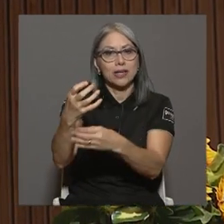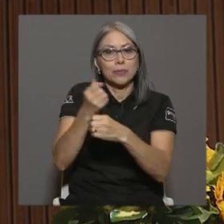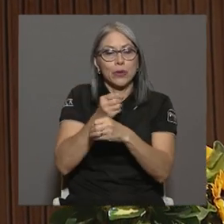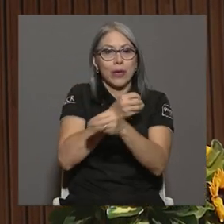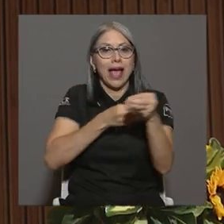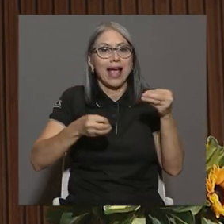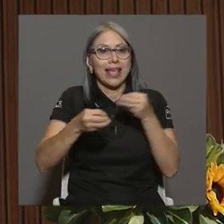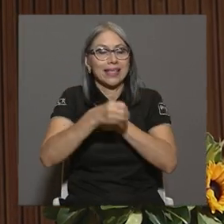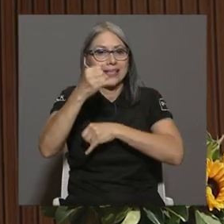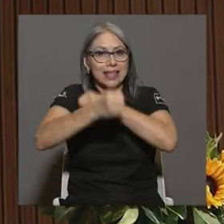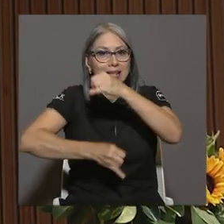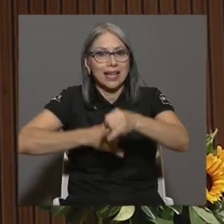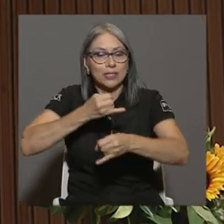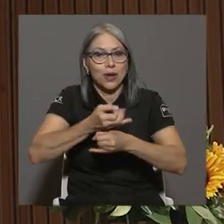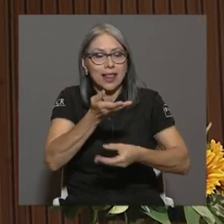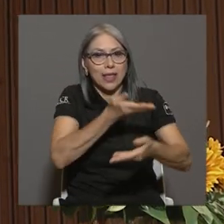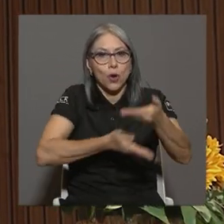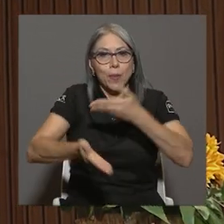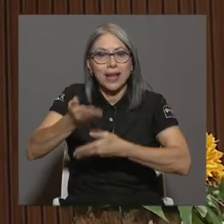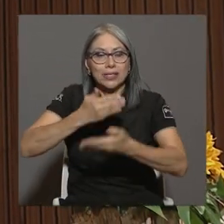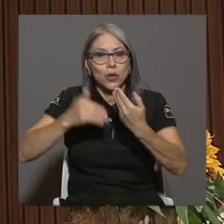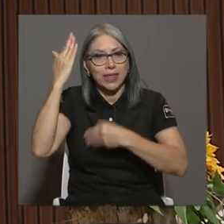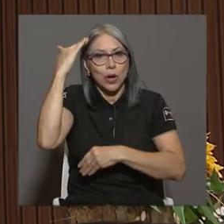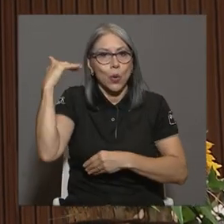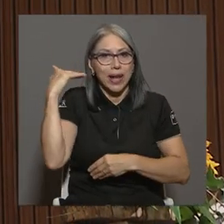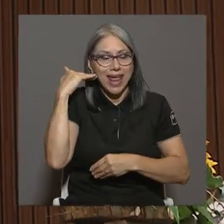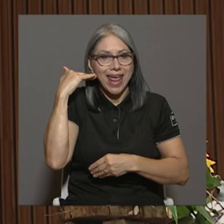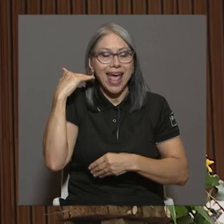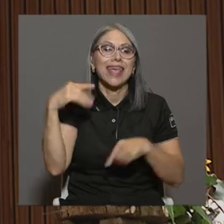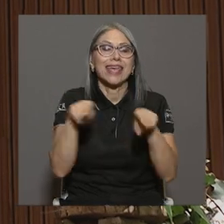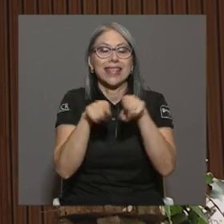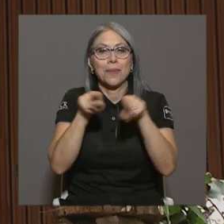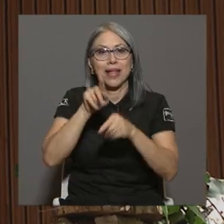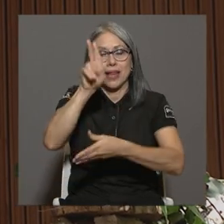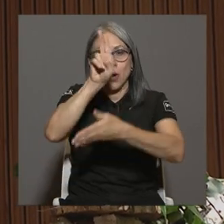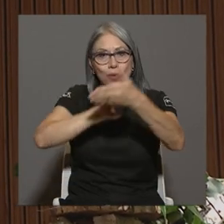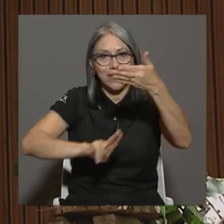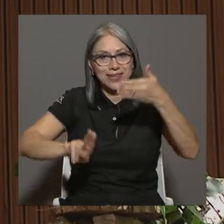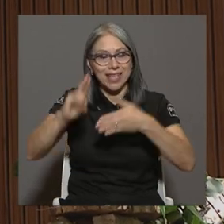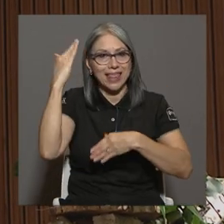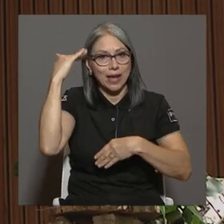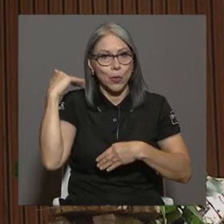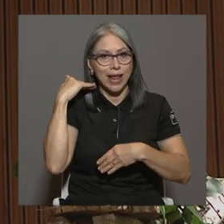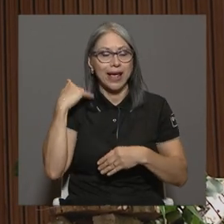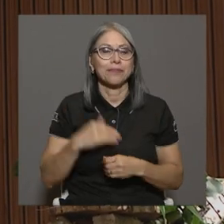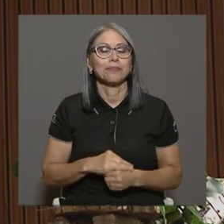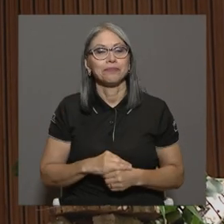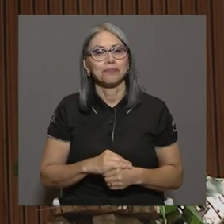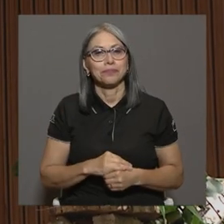Agencia Internacional de Cooperación de Corea y la Universidad de Corea.